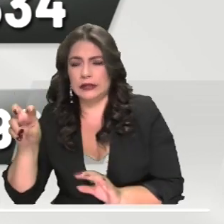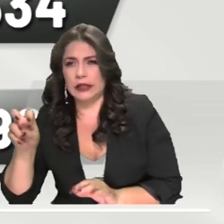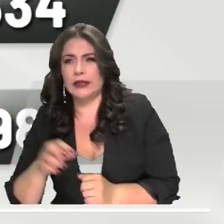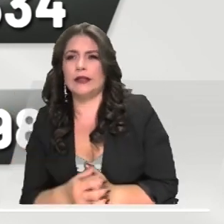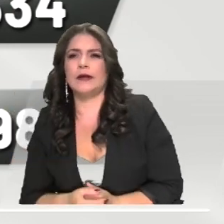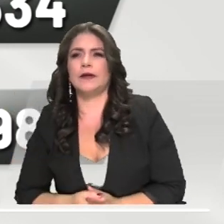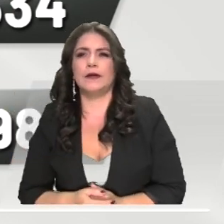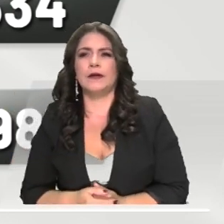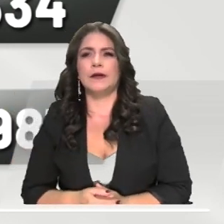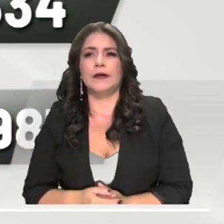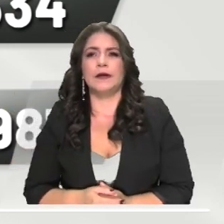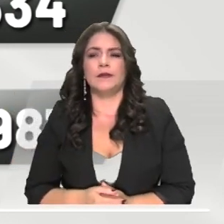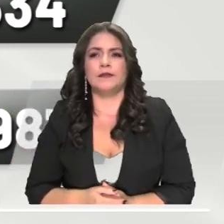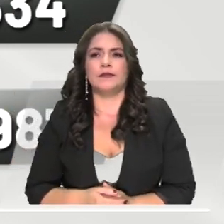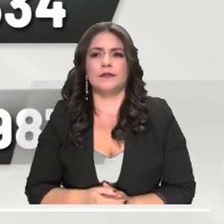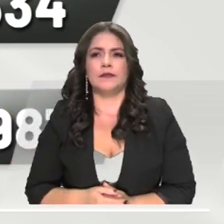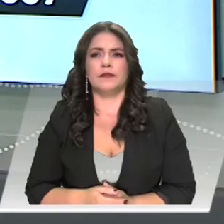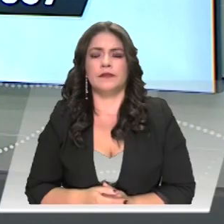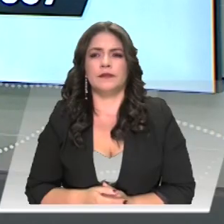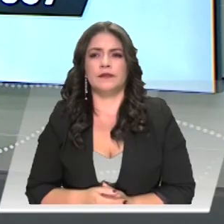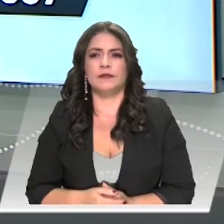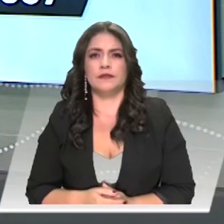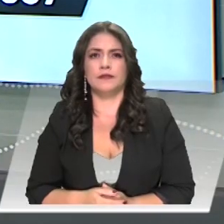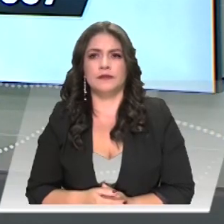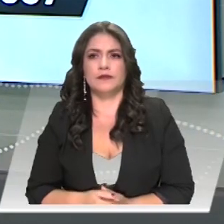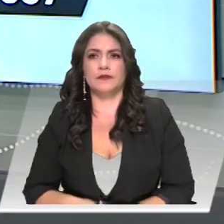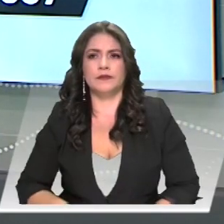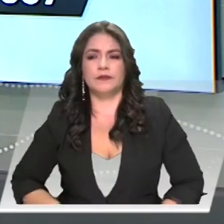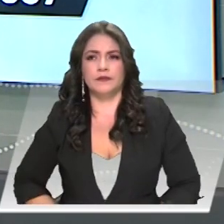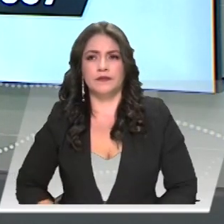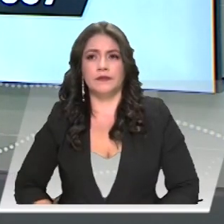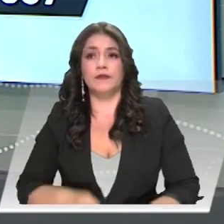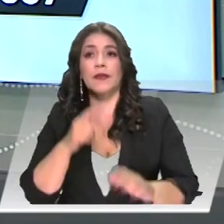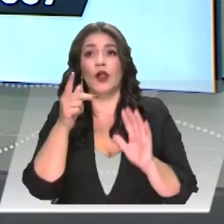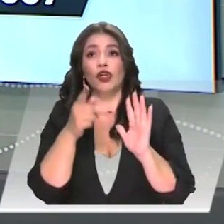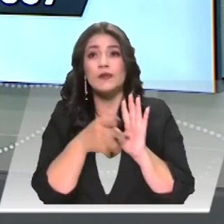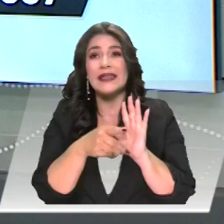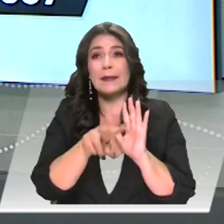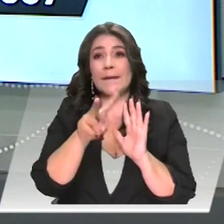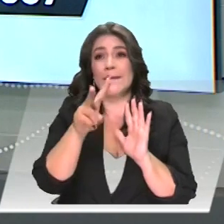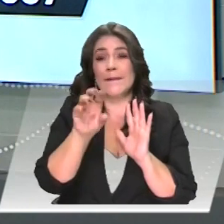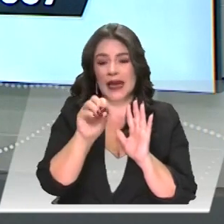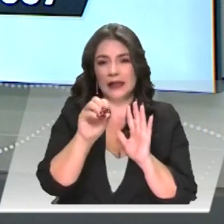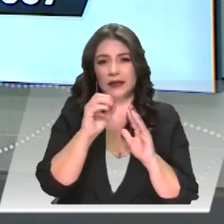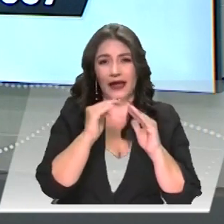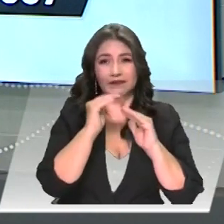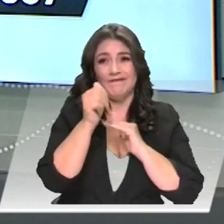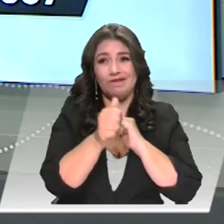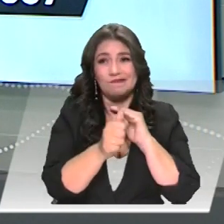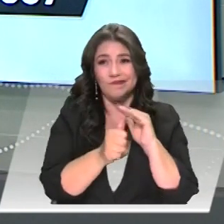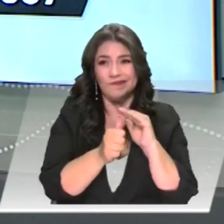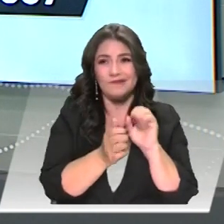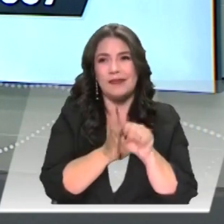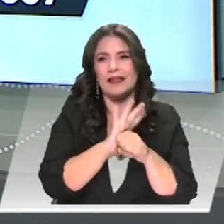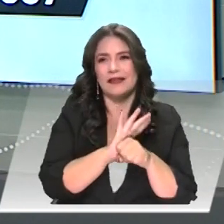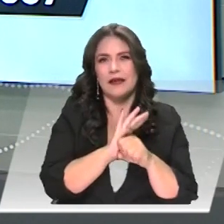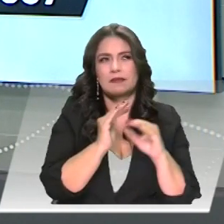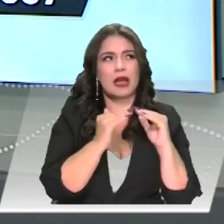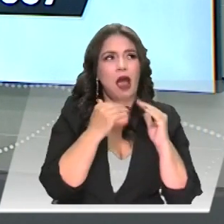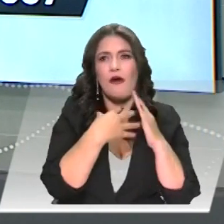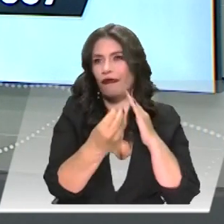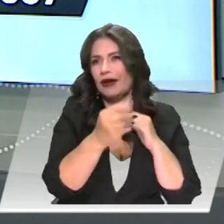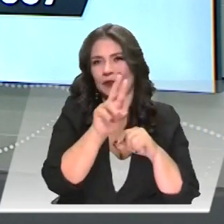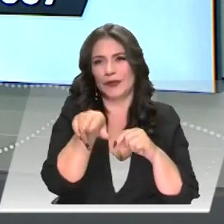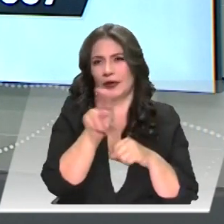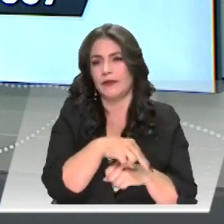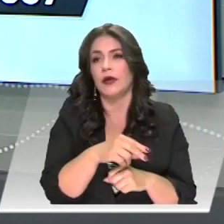4.657 heridos en estos accidentes lamentables en las vías. Para el año 2020, recordamos con esta anormalidad provocada por la pandemia,